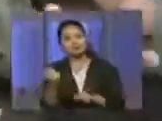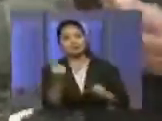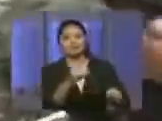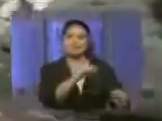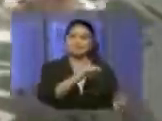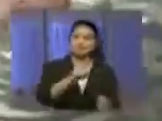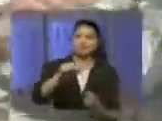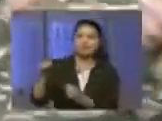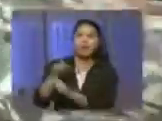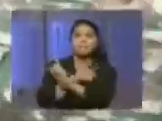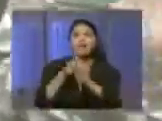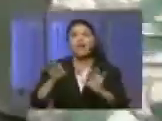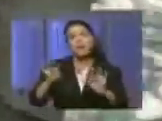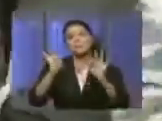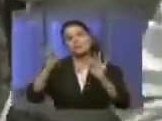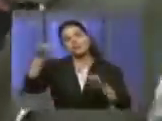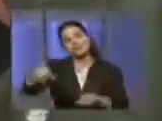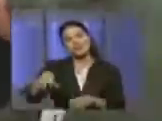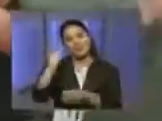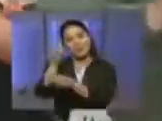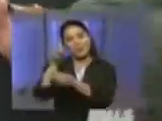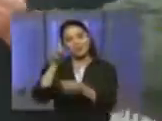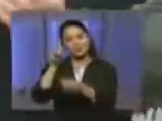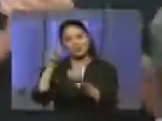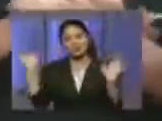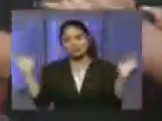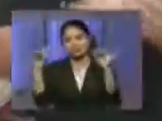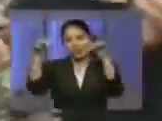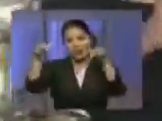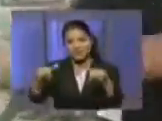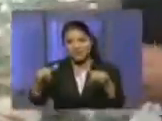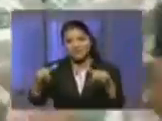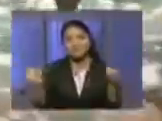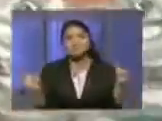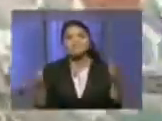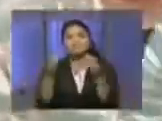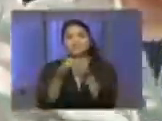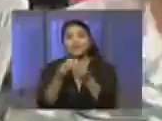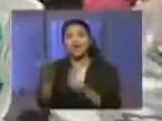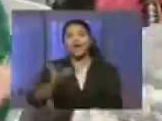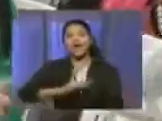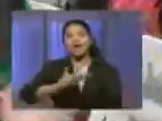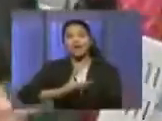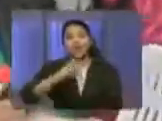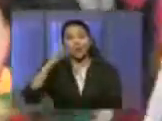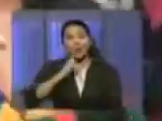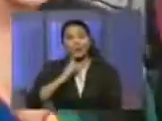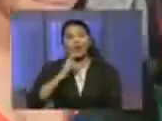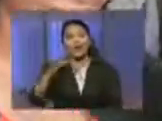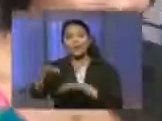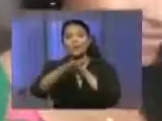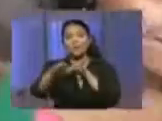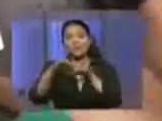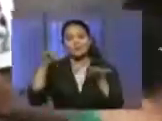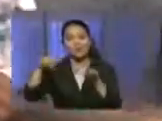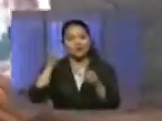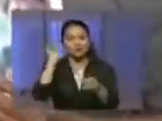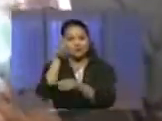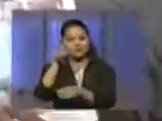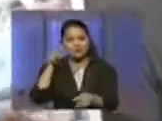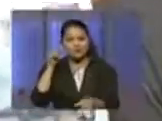espee est amon presidente nos acompañan nuestros alcaldes bolivarian del municipio de Tab